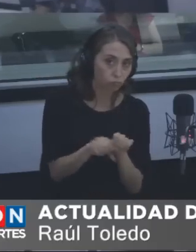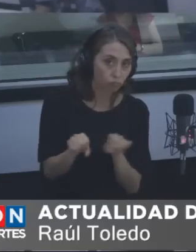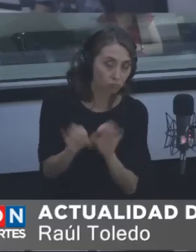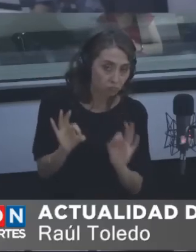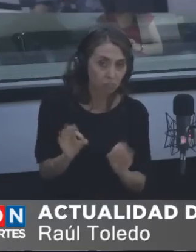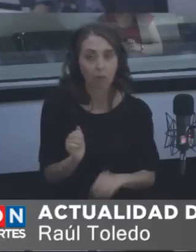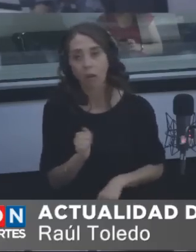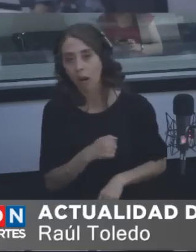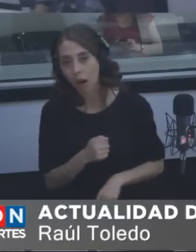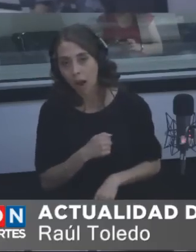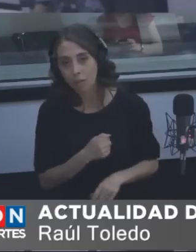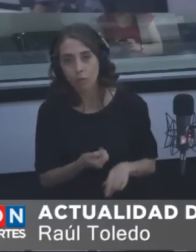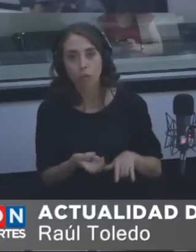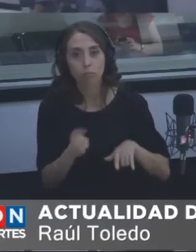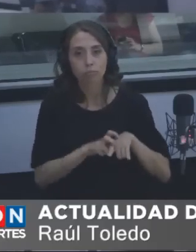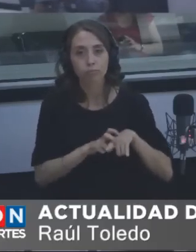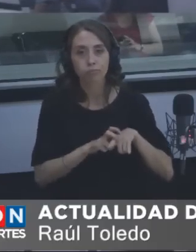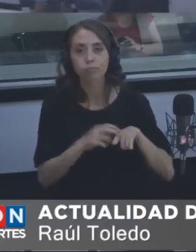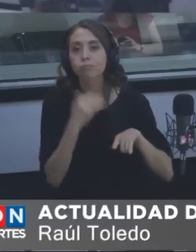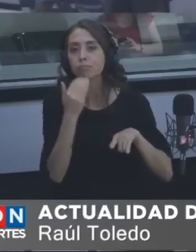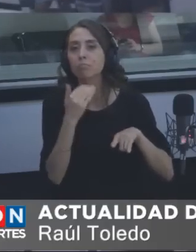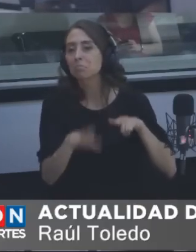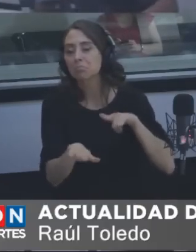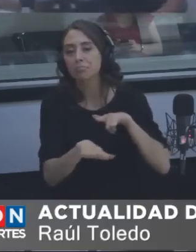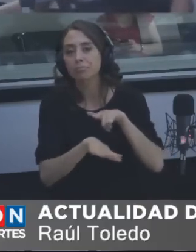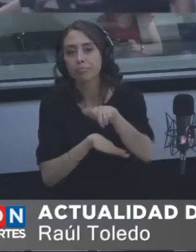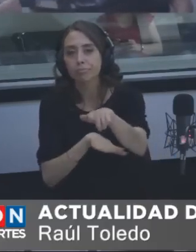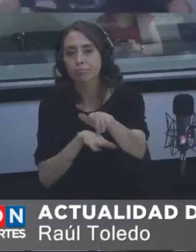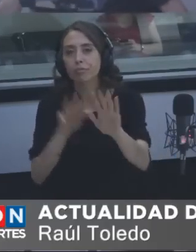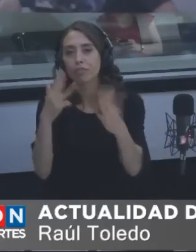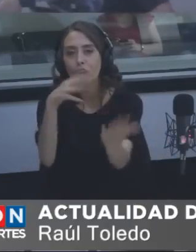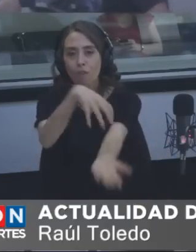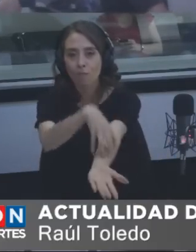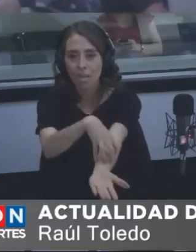así que la Católica se va a ir en charter hasta la novena región para visitar al cuadro Pija, el equipo de...